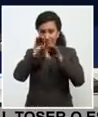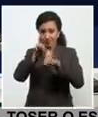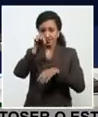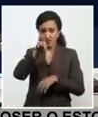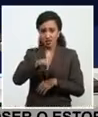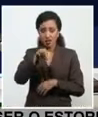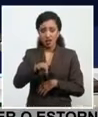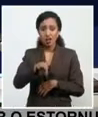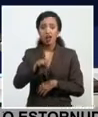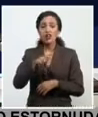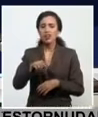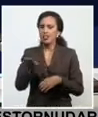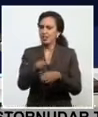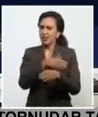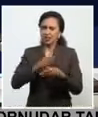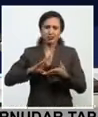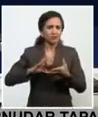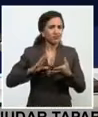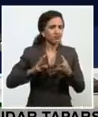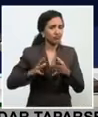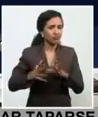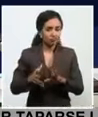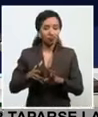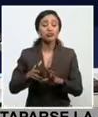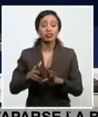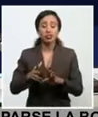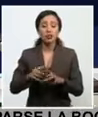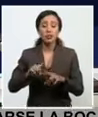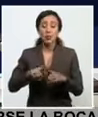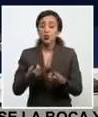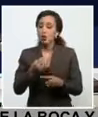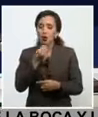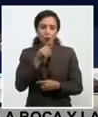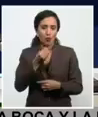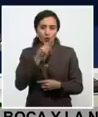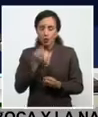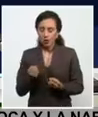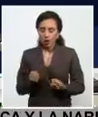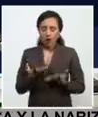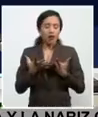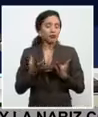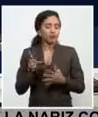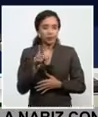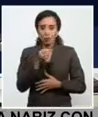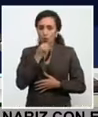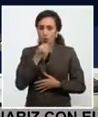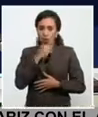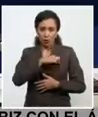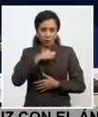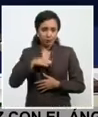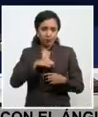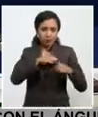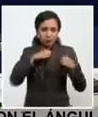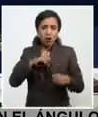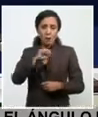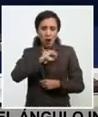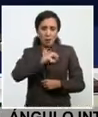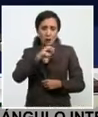hizo un grupo de complicaciones de las cuales no fue posible sacarla del paro cardiorrespiratorio